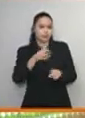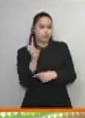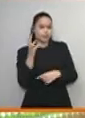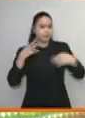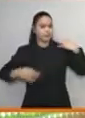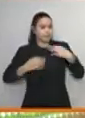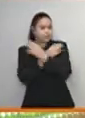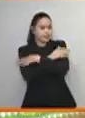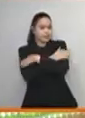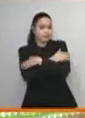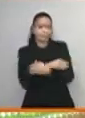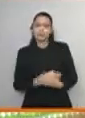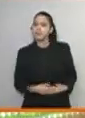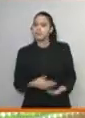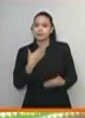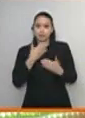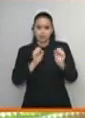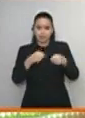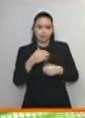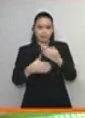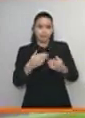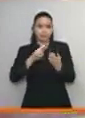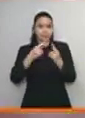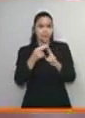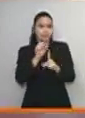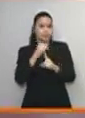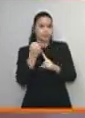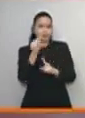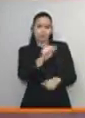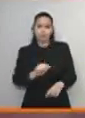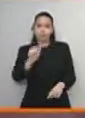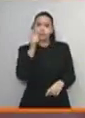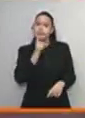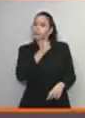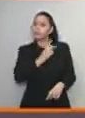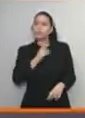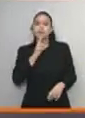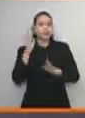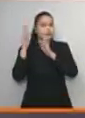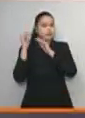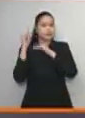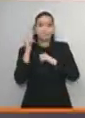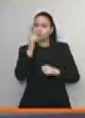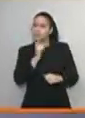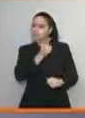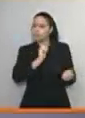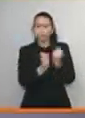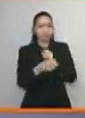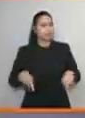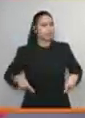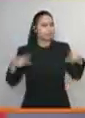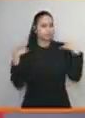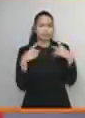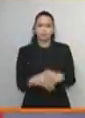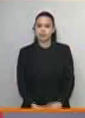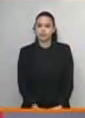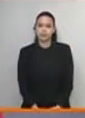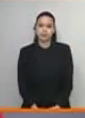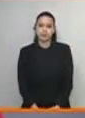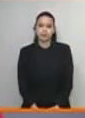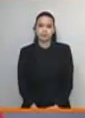Muchas felicidades. Puedes seguirnos en nuestras redes sociales como @lotohonduras. Llenos de esperanza, Loto te cambia la vida.